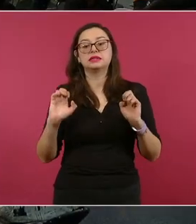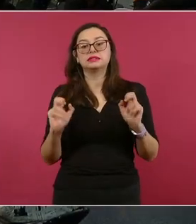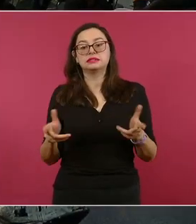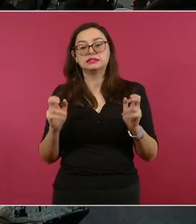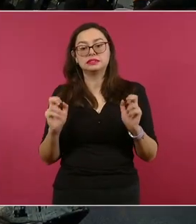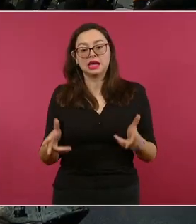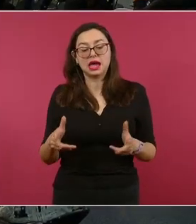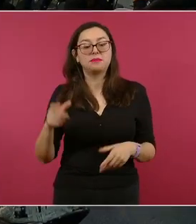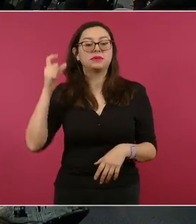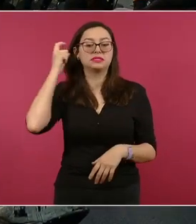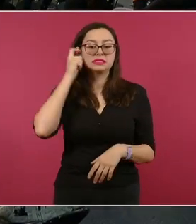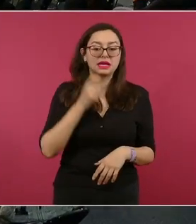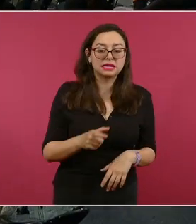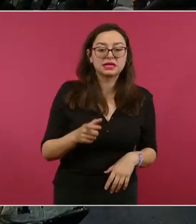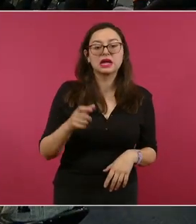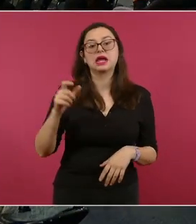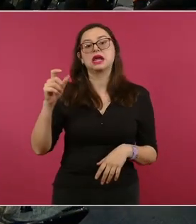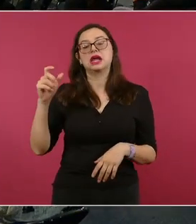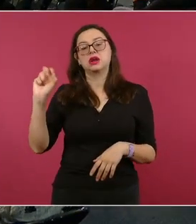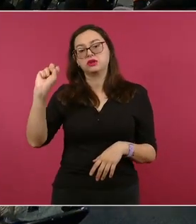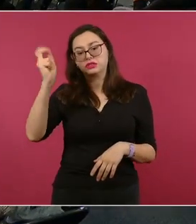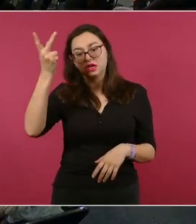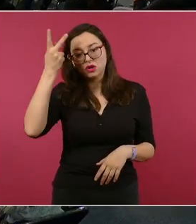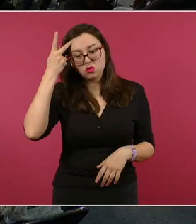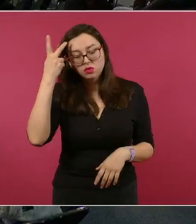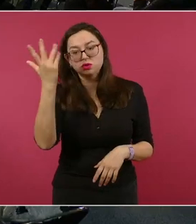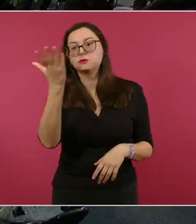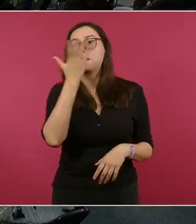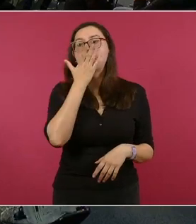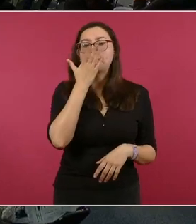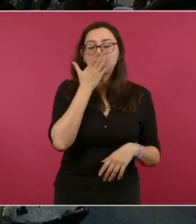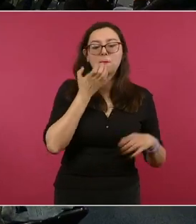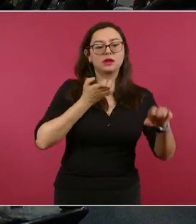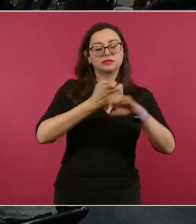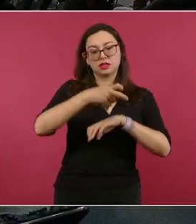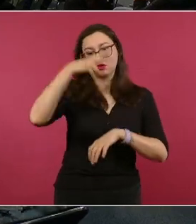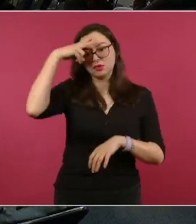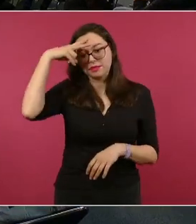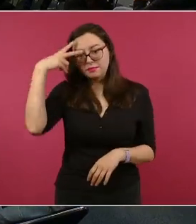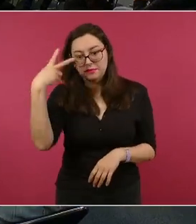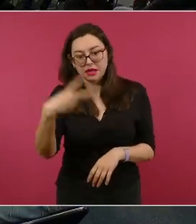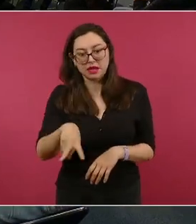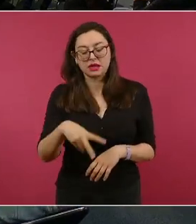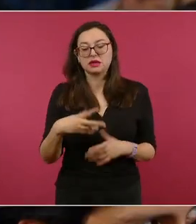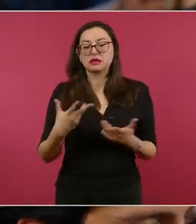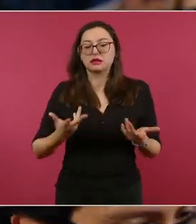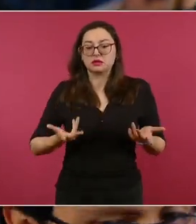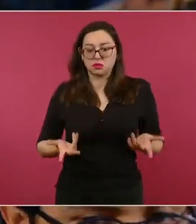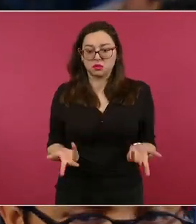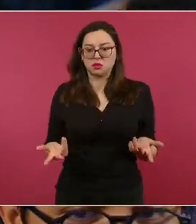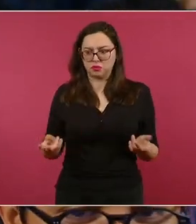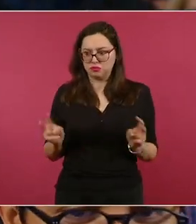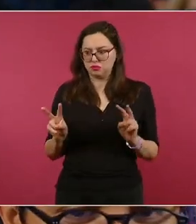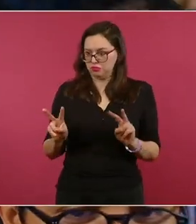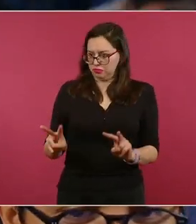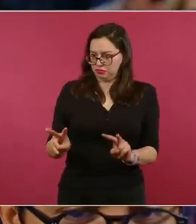Tamaulipas, Oaxaca, San Luis, Sinaloa, Sonora y Estado de México, pues han presentado un aumento de